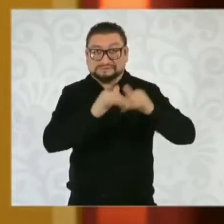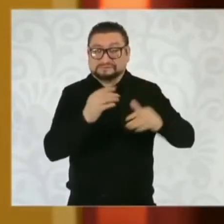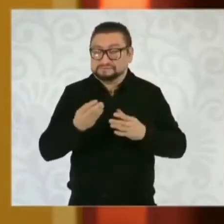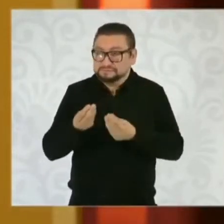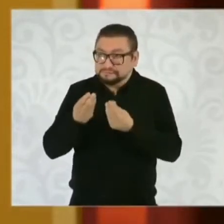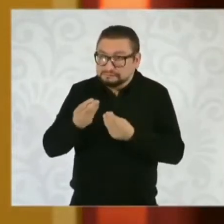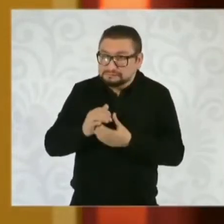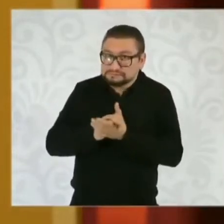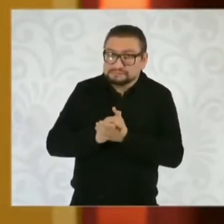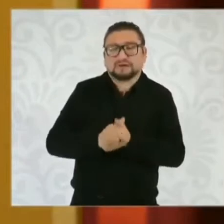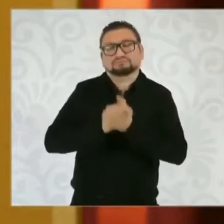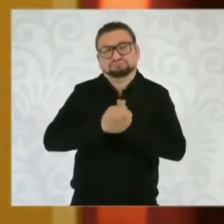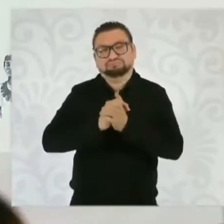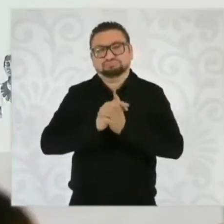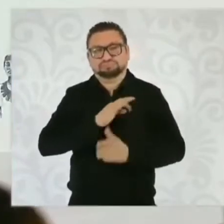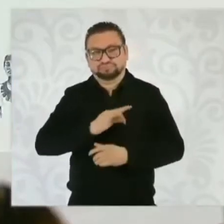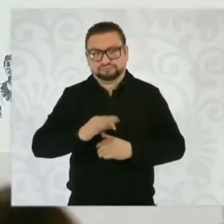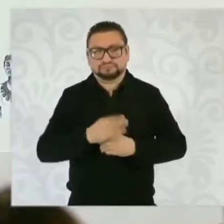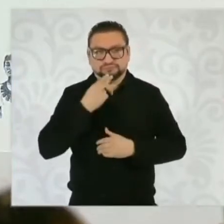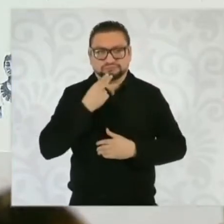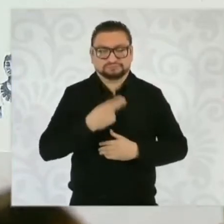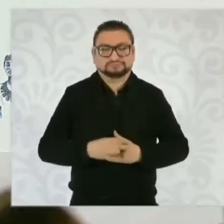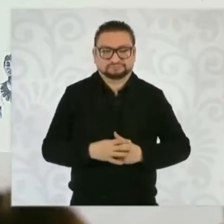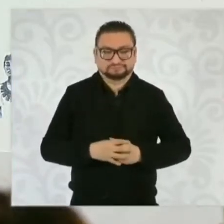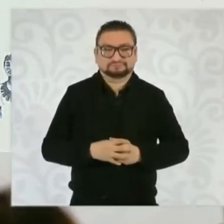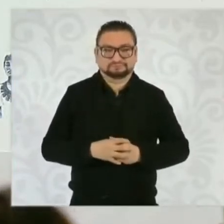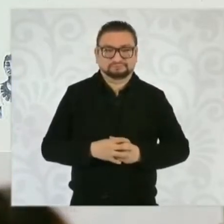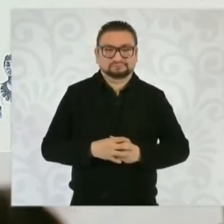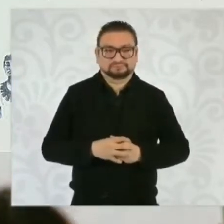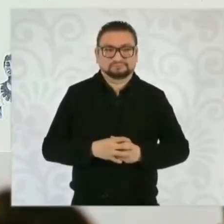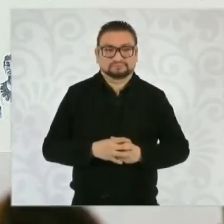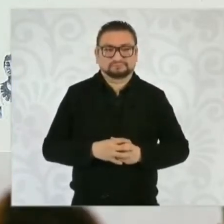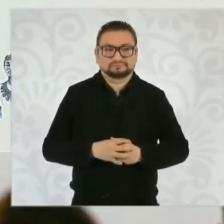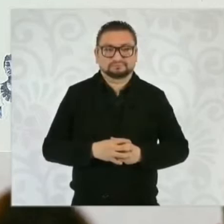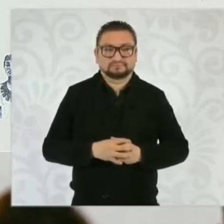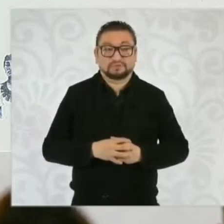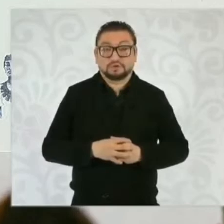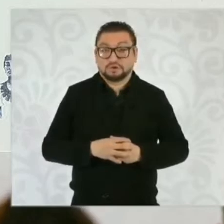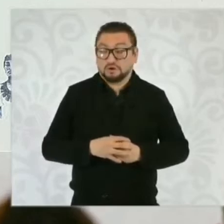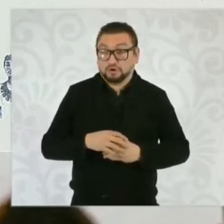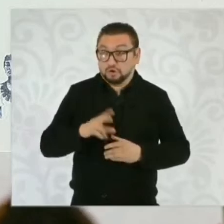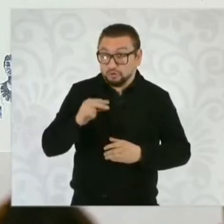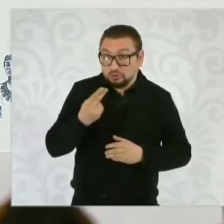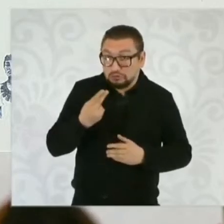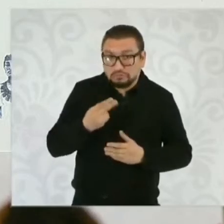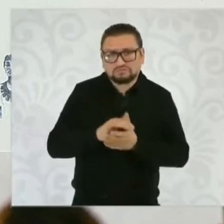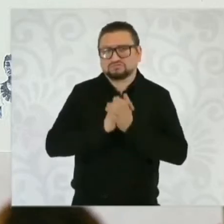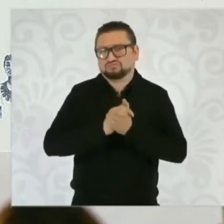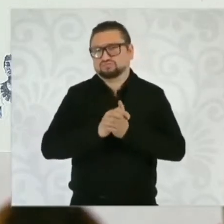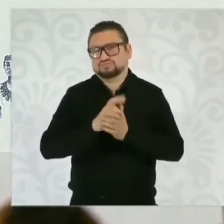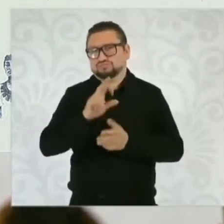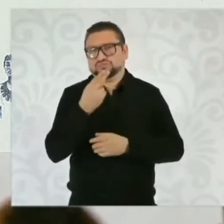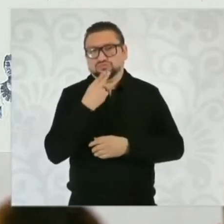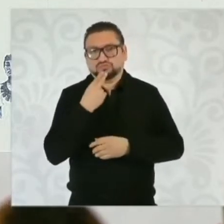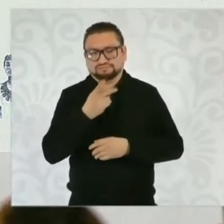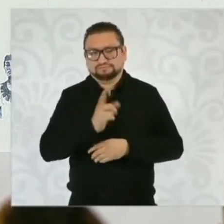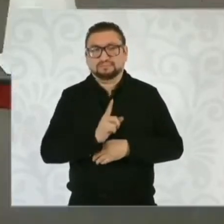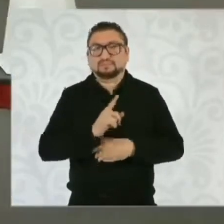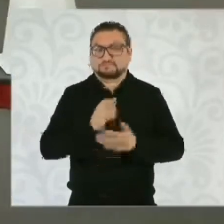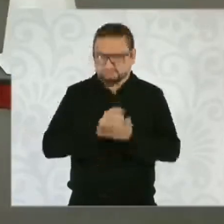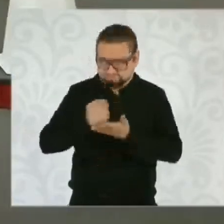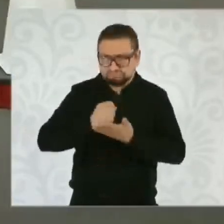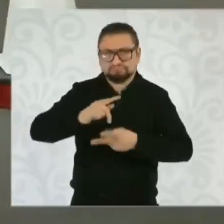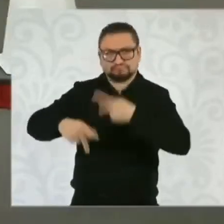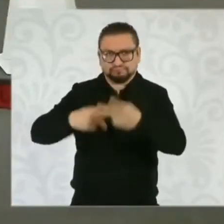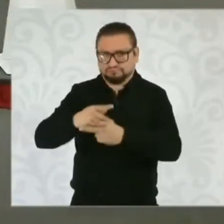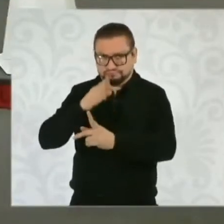no alcancen, se utilizaría la figura del sorteo. Pero si no es así, no se va a utilizar sorteo, se da el